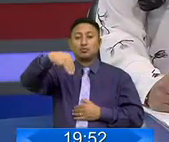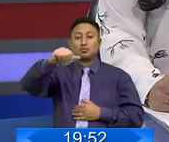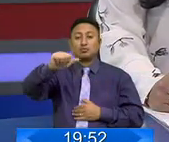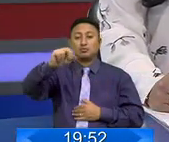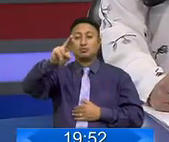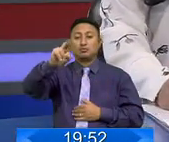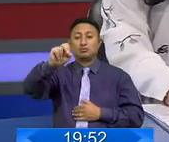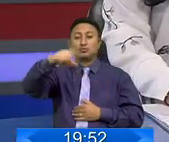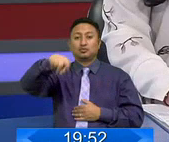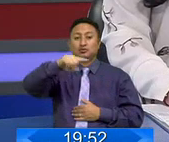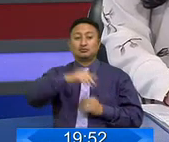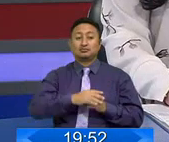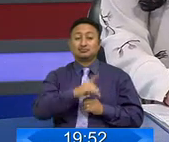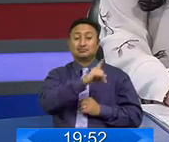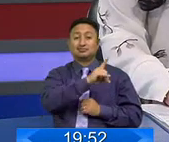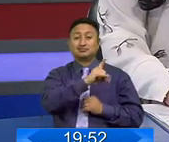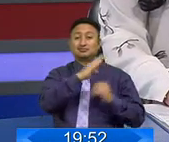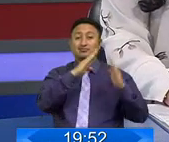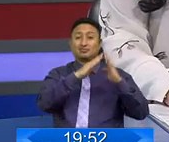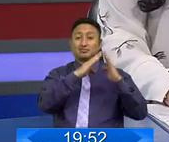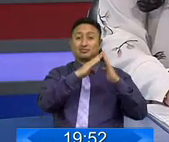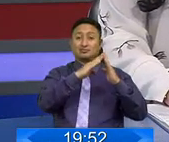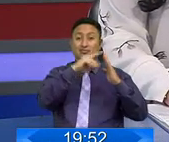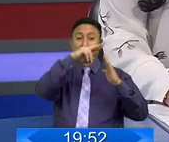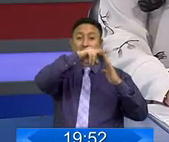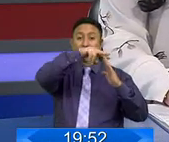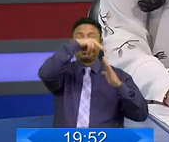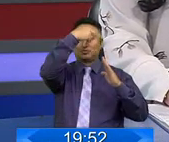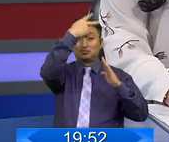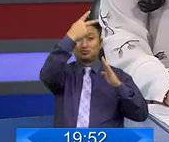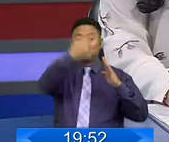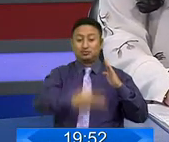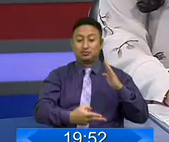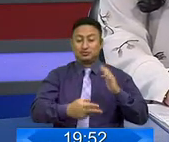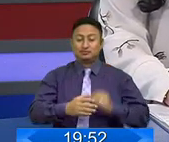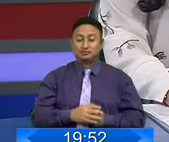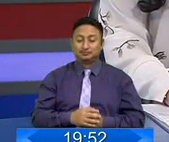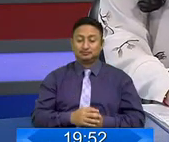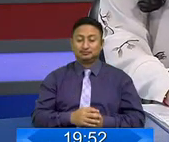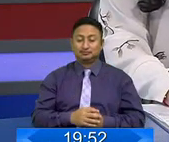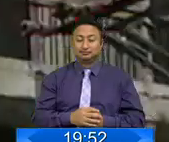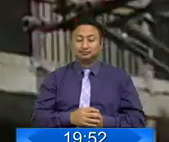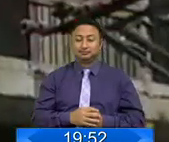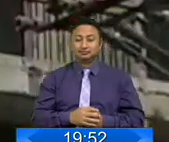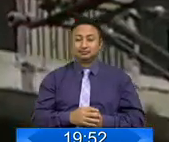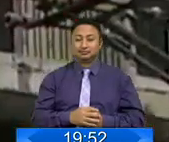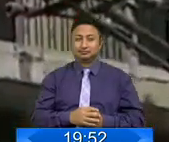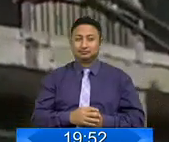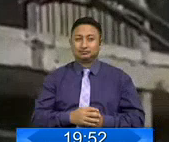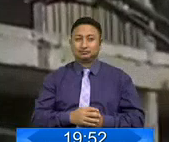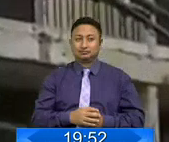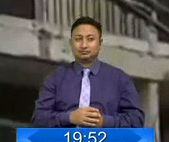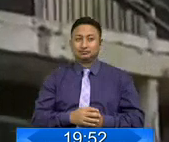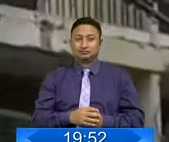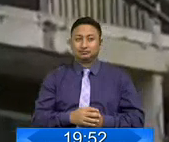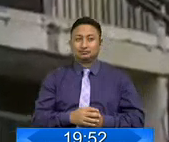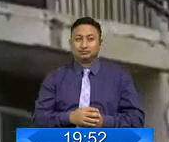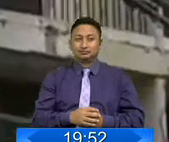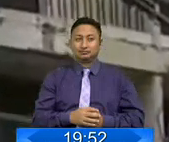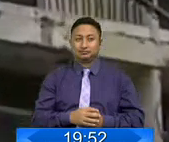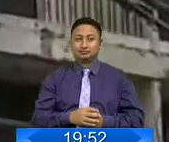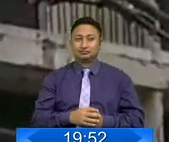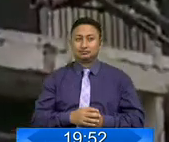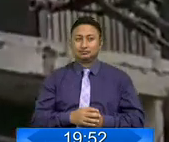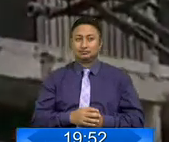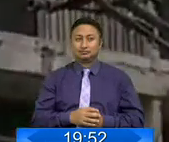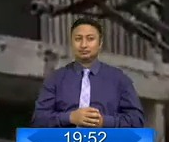quien se lanzó desde la terraza del condominio donde vivía en el centro sur de Guayaquil. ¡Qué pena! ¡Y se